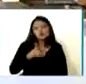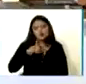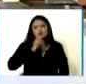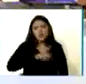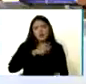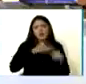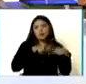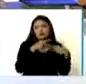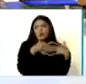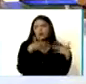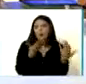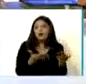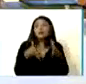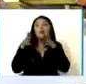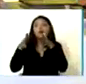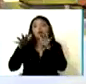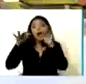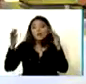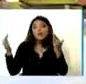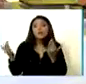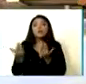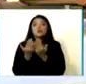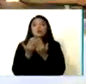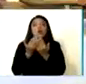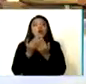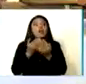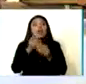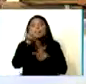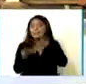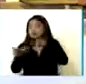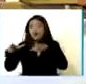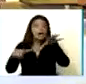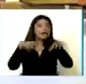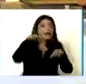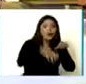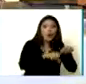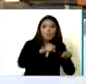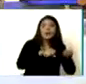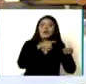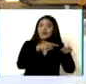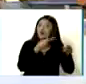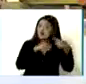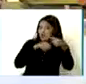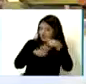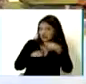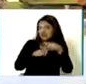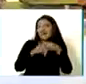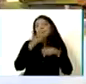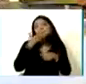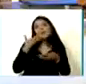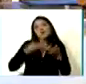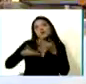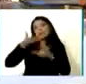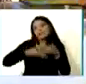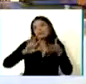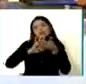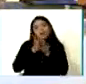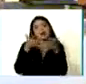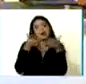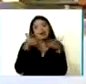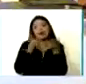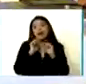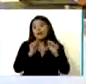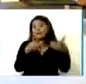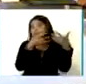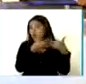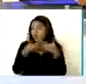orientar al mundo, tanto los consumidores como los productores, a una mejor dinámica y que cese la guerra que emprendió Estados